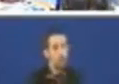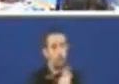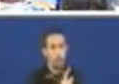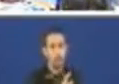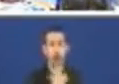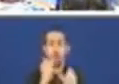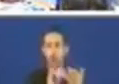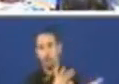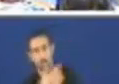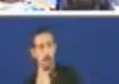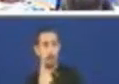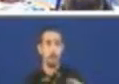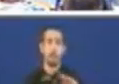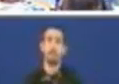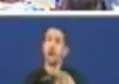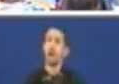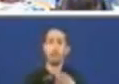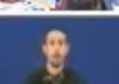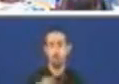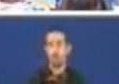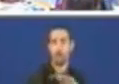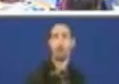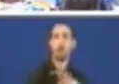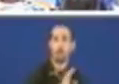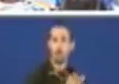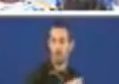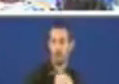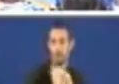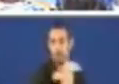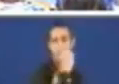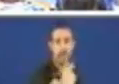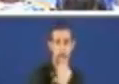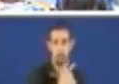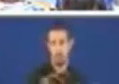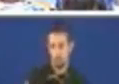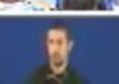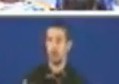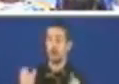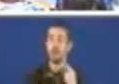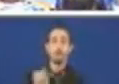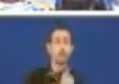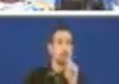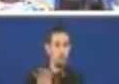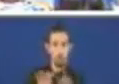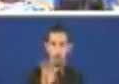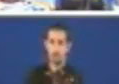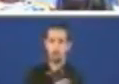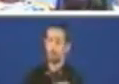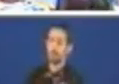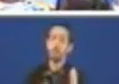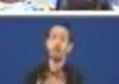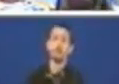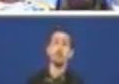perpetuo. Ben, nos entendemos, xa digo, que esta foi unha decisión criticable, que a competencia en materia de defensa dos